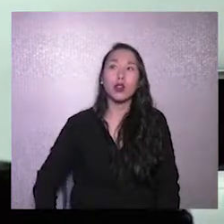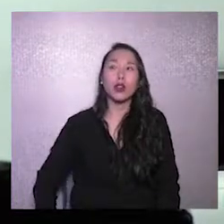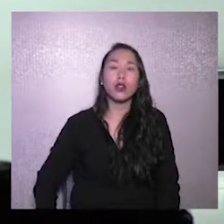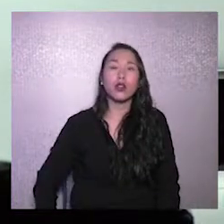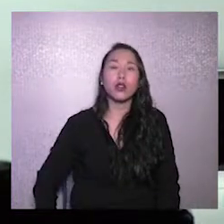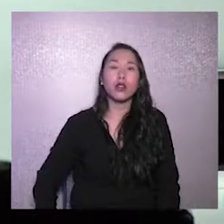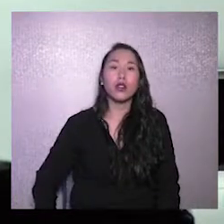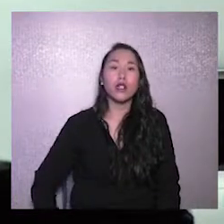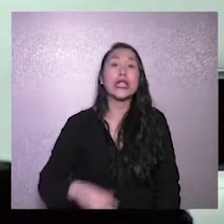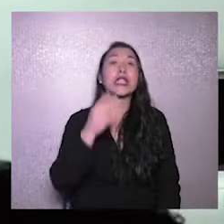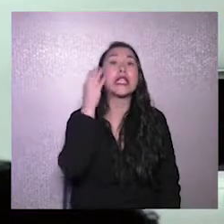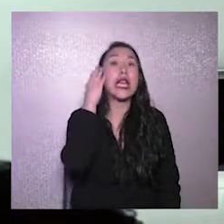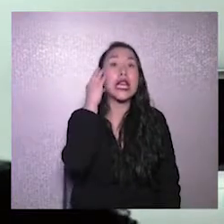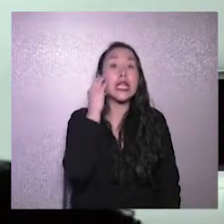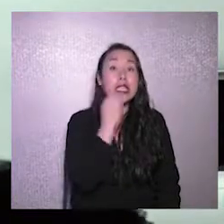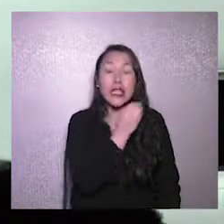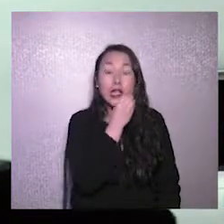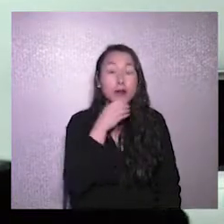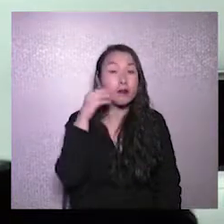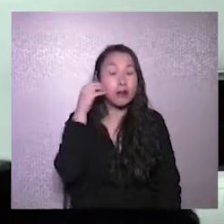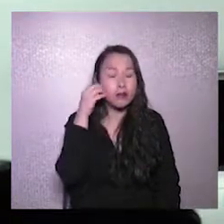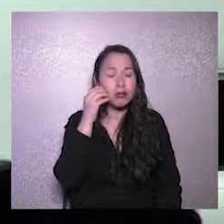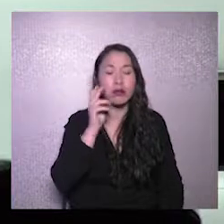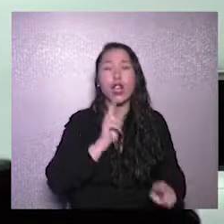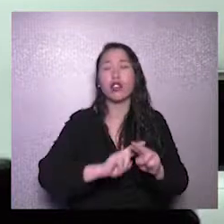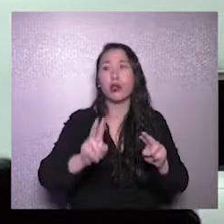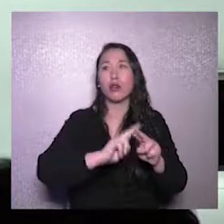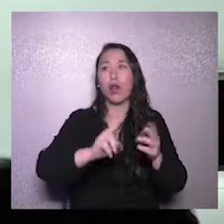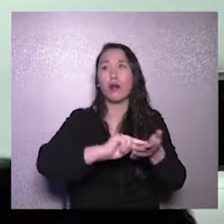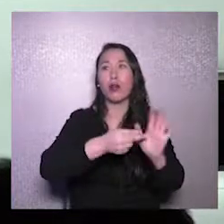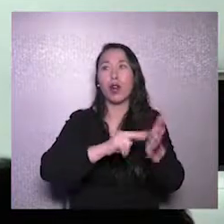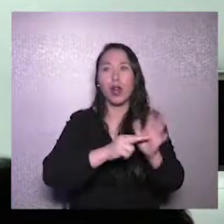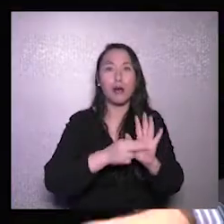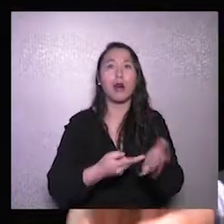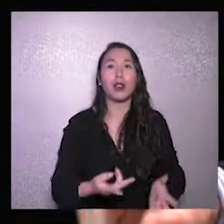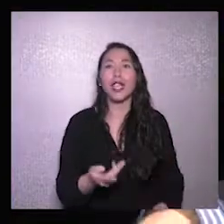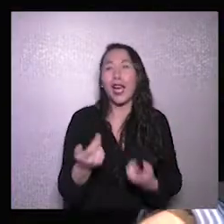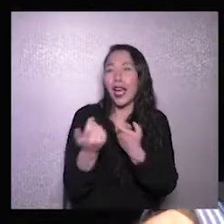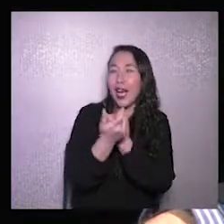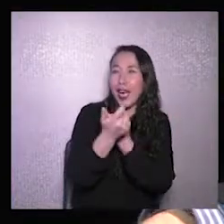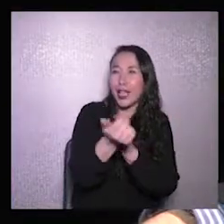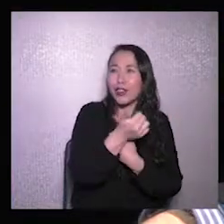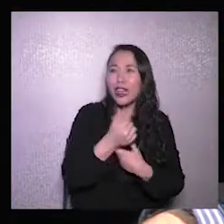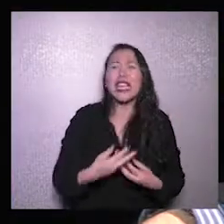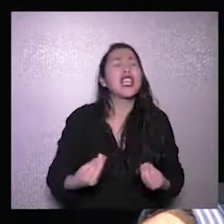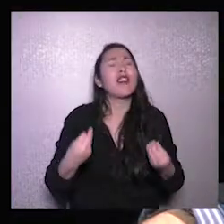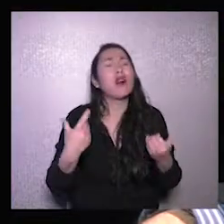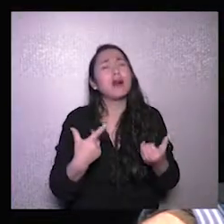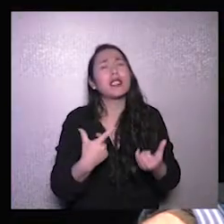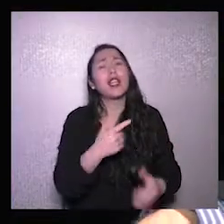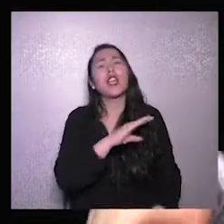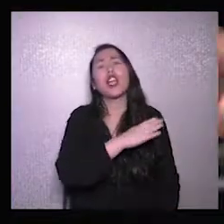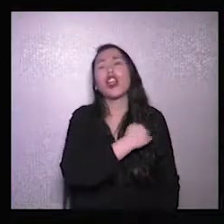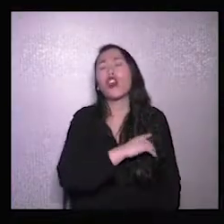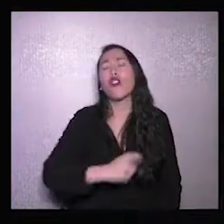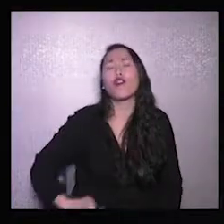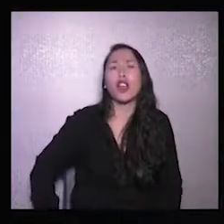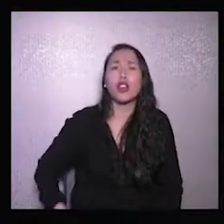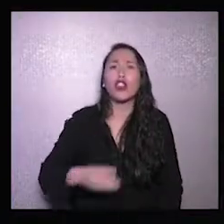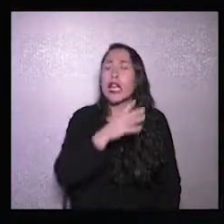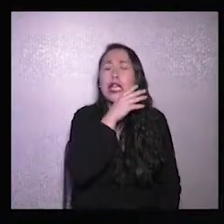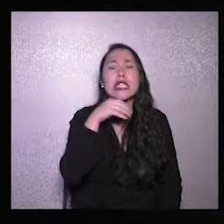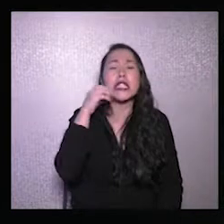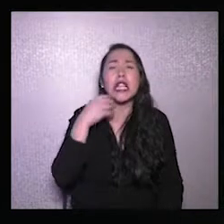de Alejandro Guillé, de solucionar el problema de salud. ¿Qué va a pasar en el gobierno de Alejandro Guillé, doctor Castillo? Yo